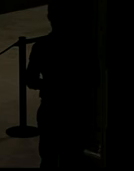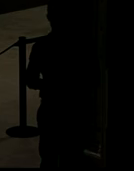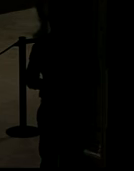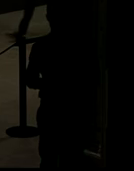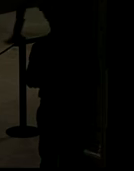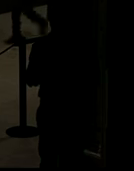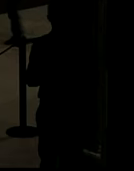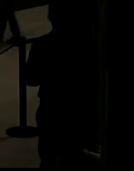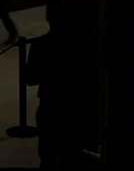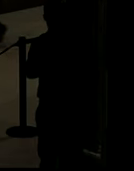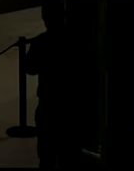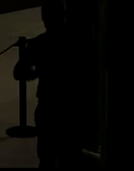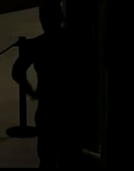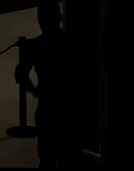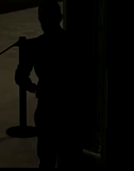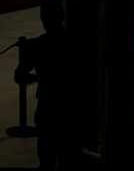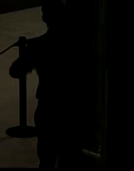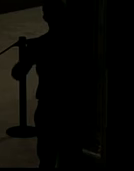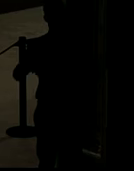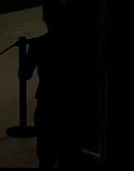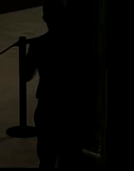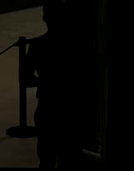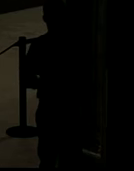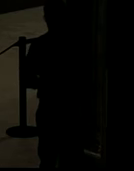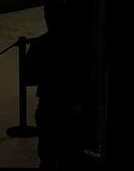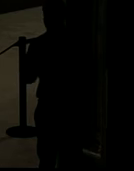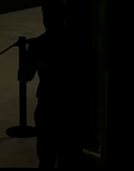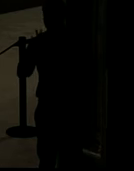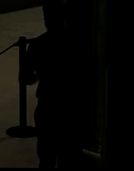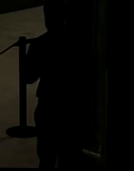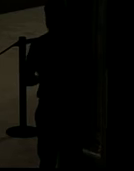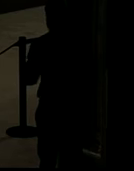Pocos, vagos y anormales. Ese es mi semen. ¡Qué crack!